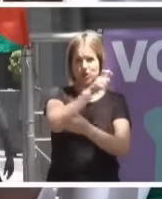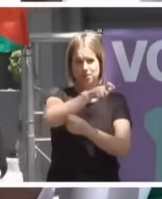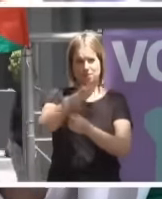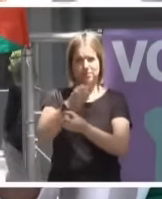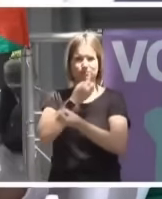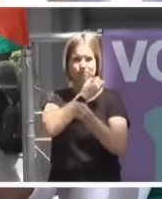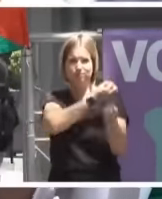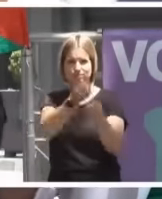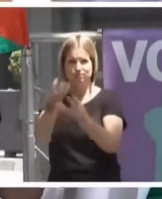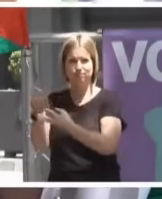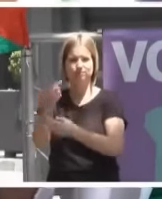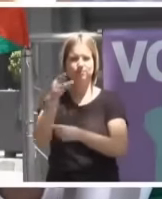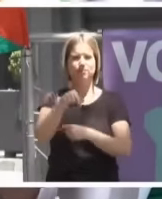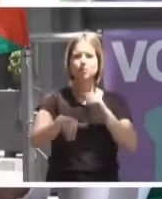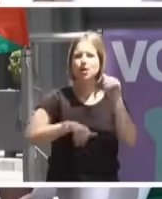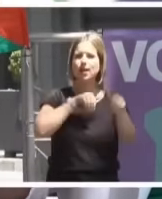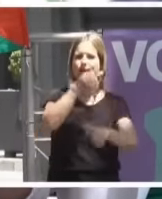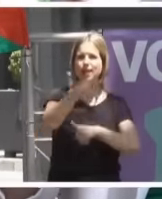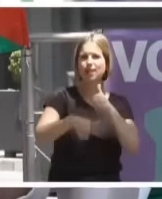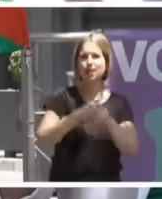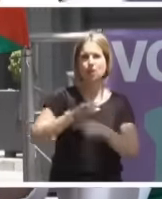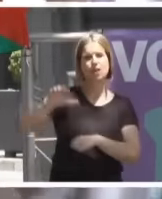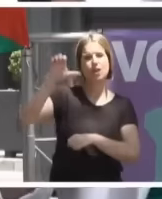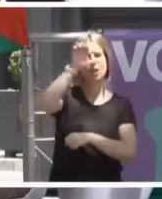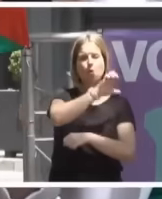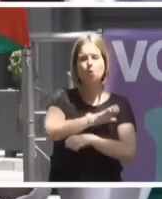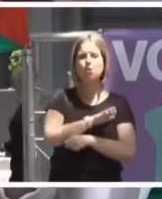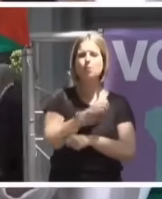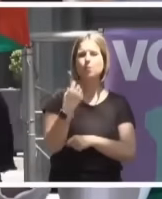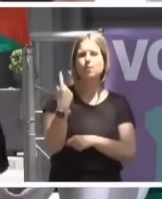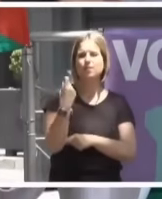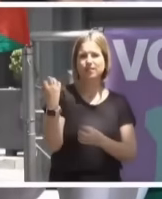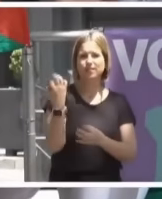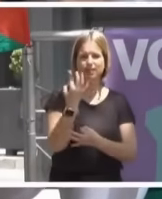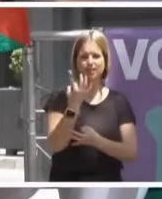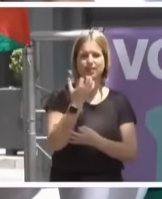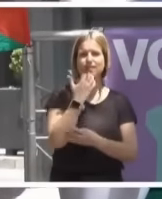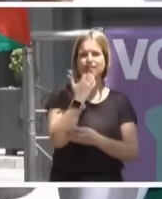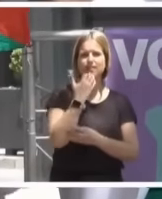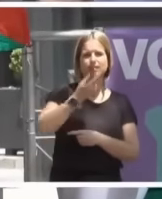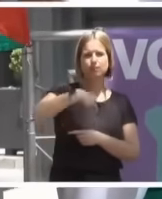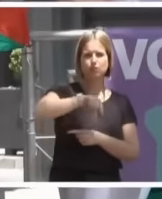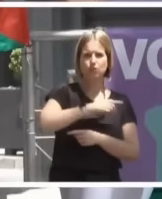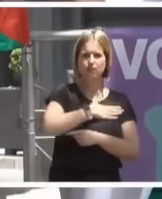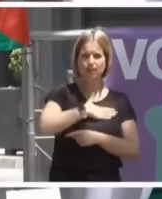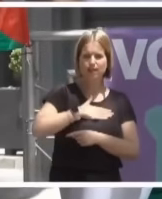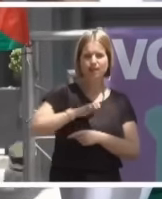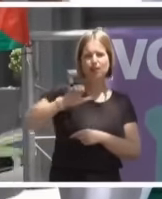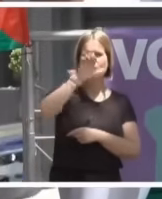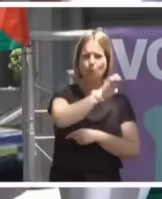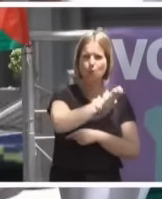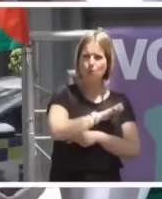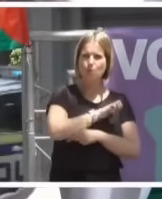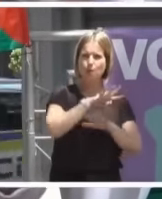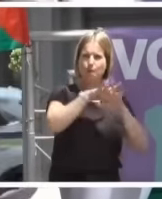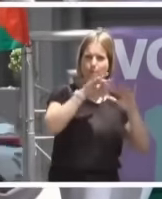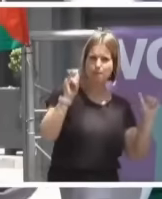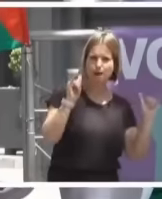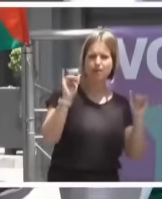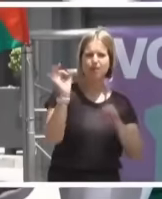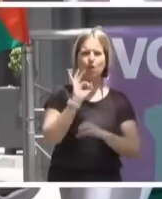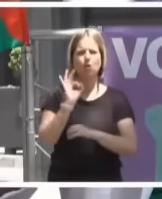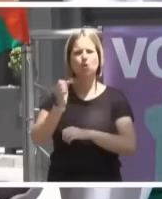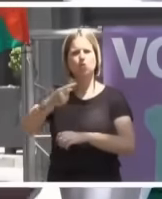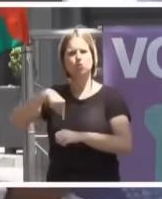que lo que nos estamos jugando en estas elecciones europeas es si vamos a poder construir una Europa que sea una potencia de paz o si vamos